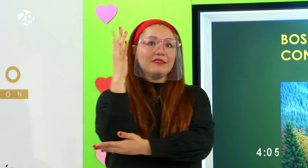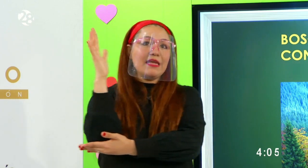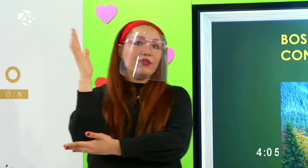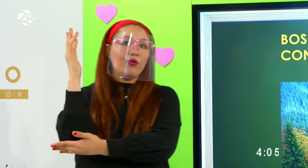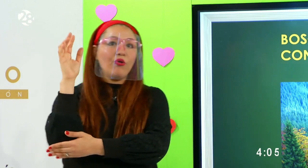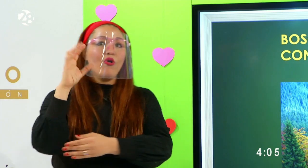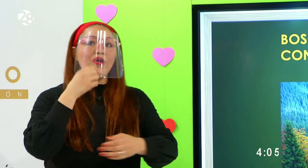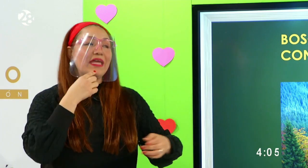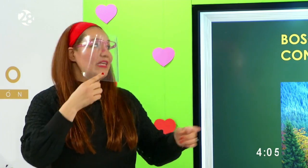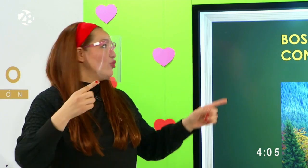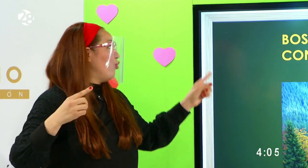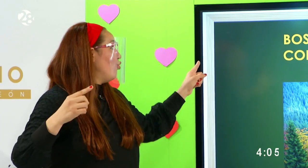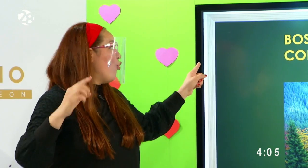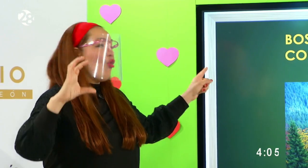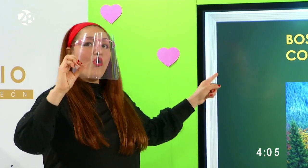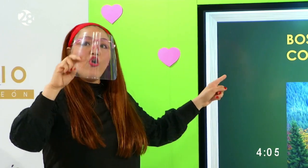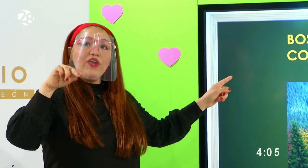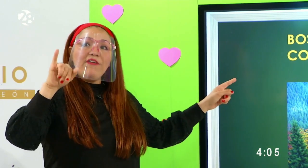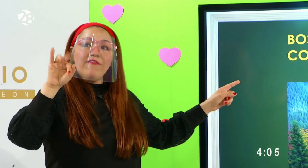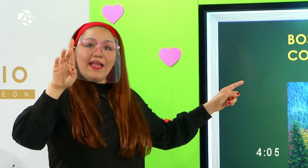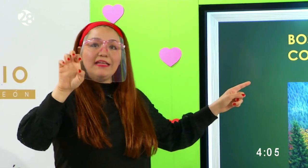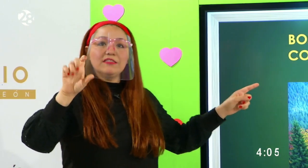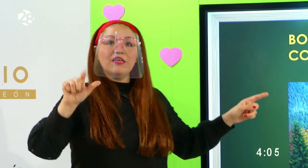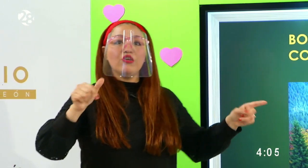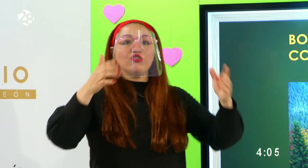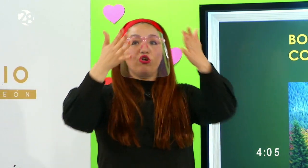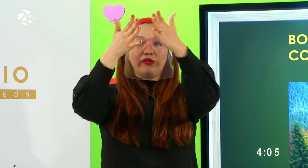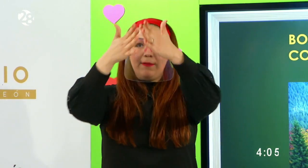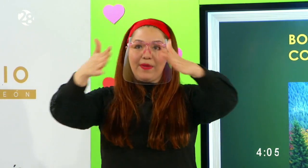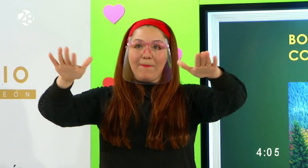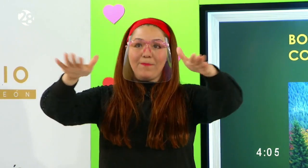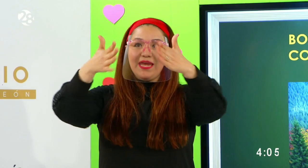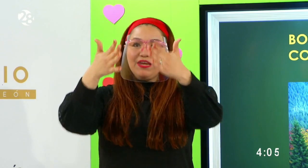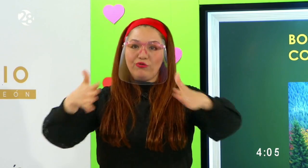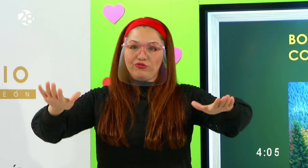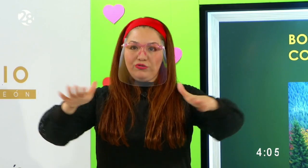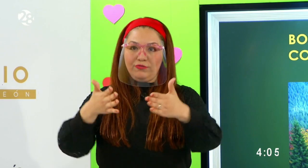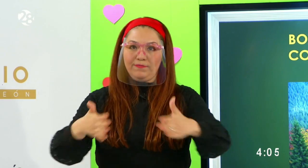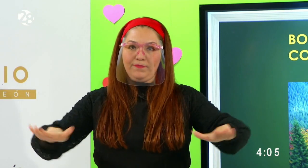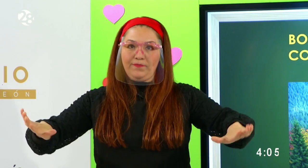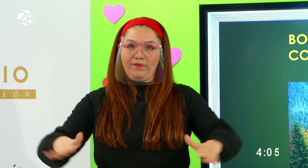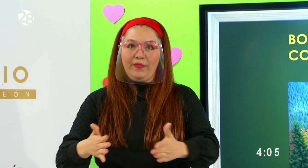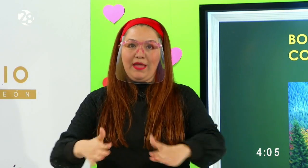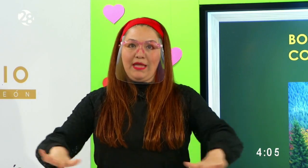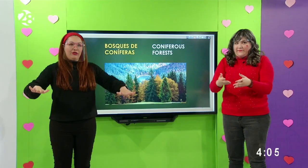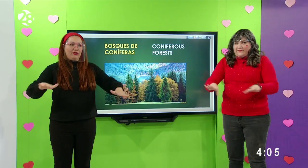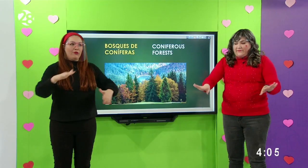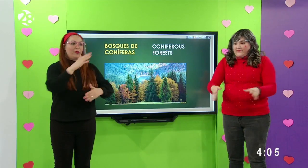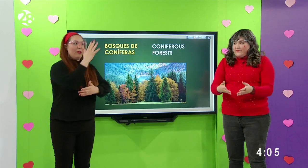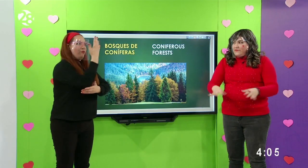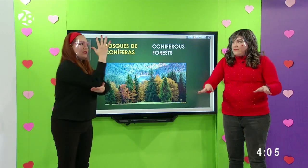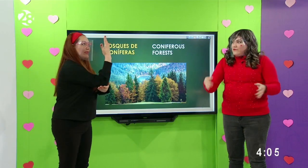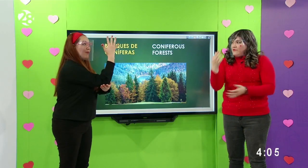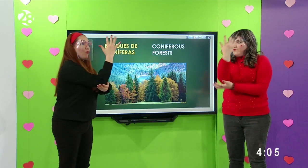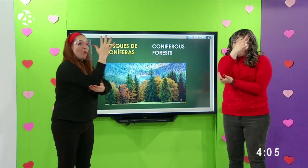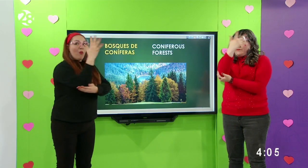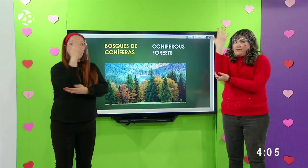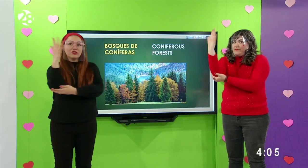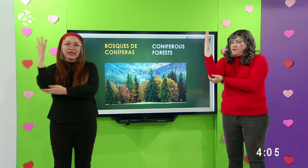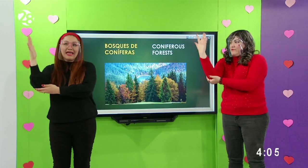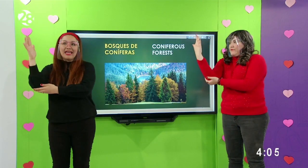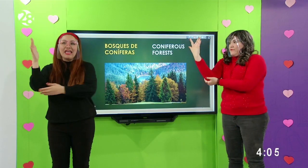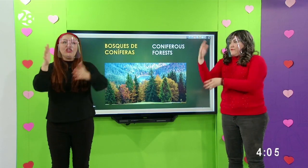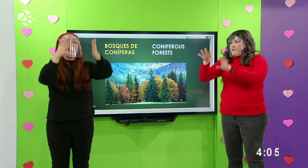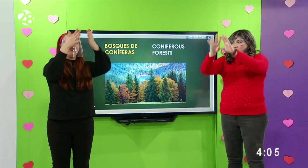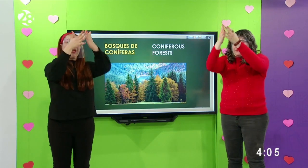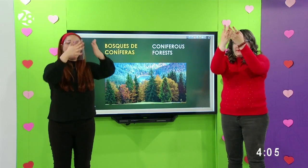está diciendo que son coníferas, son también pinos. Entonces podemos hacer un